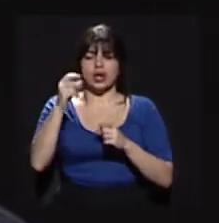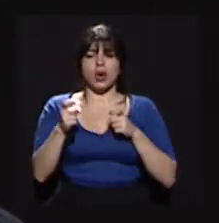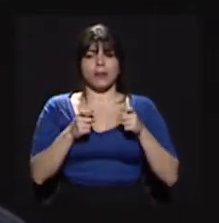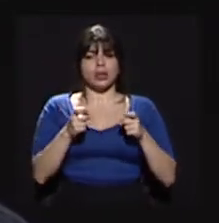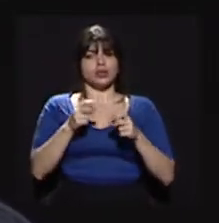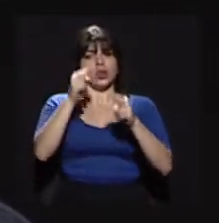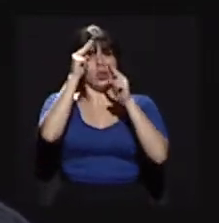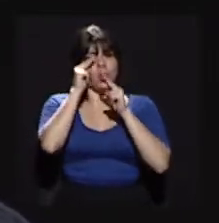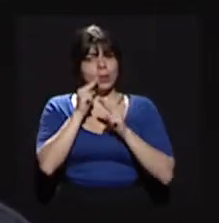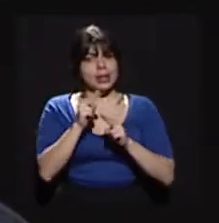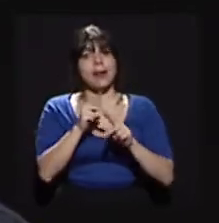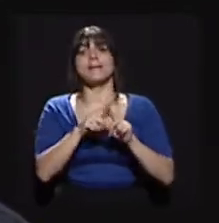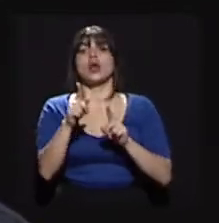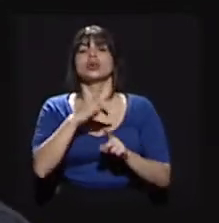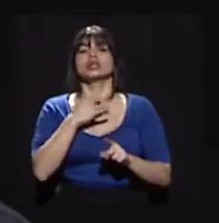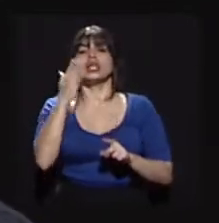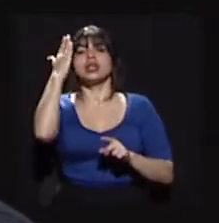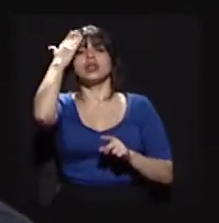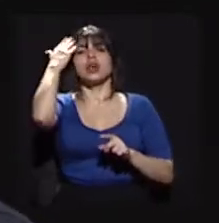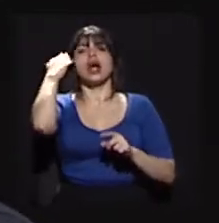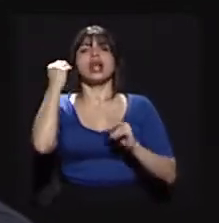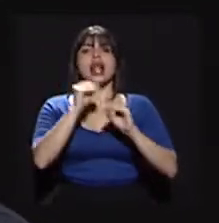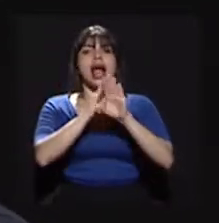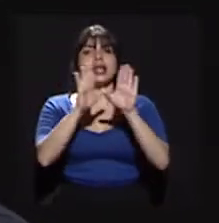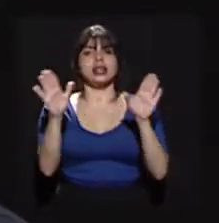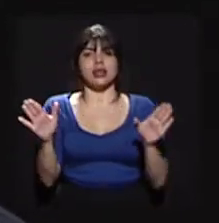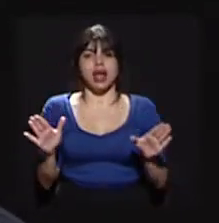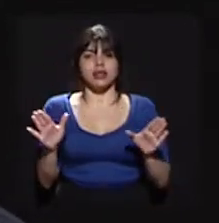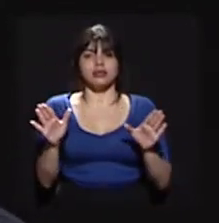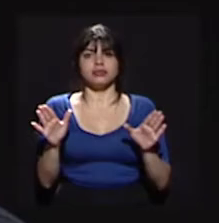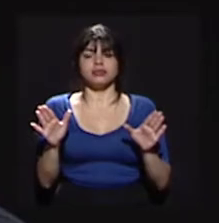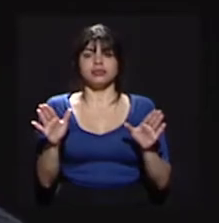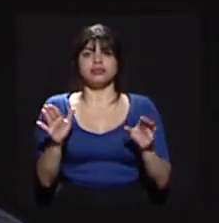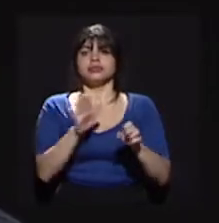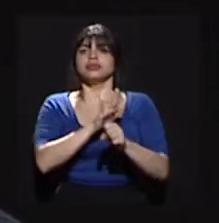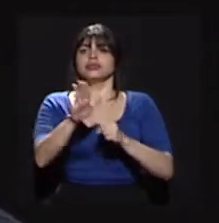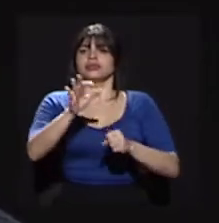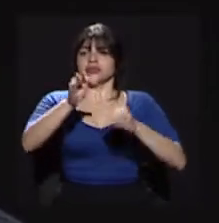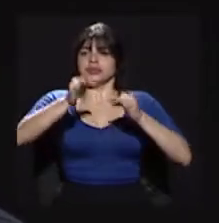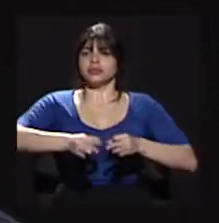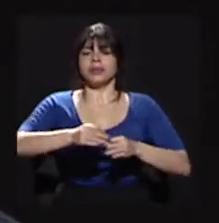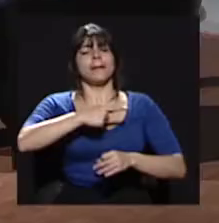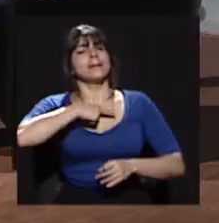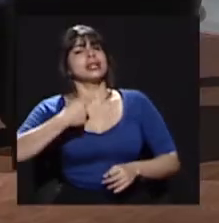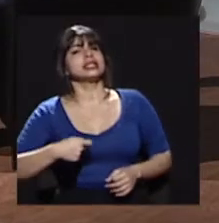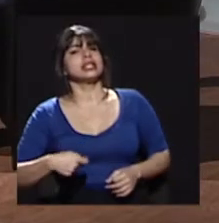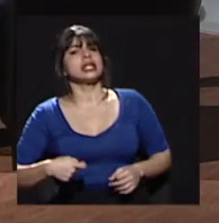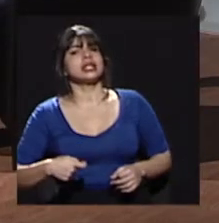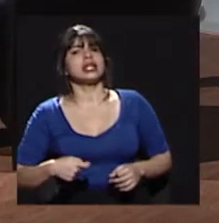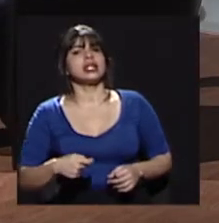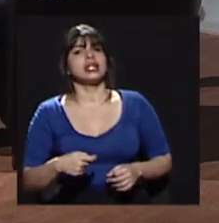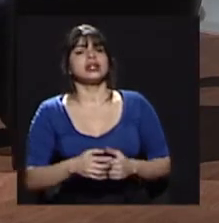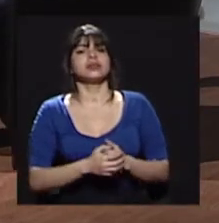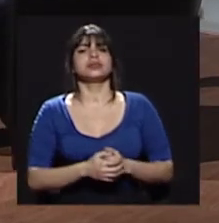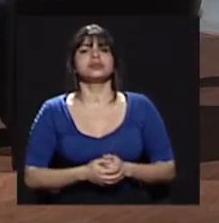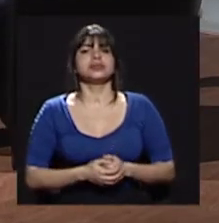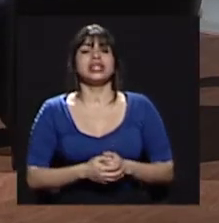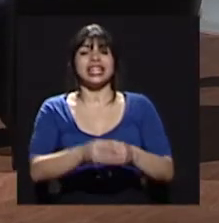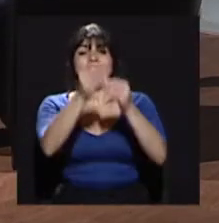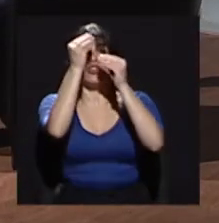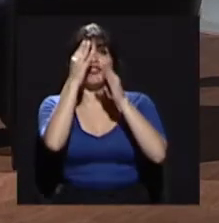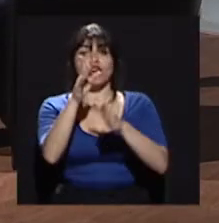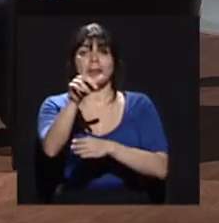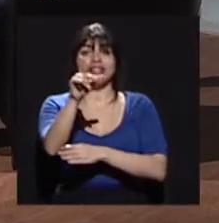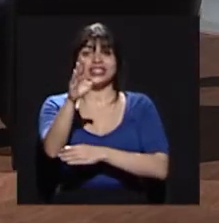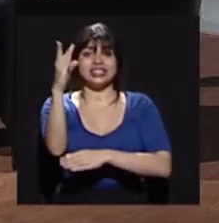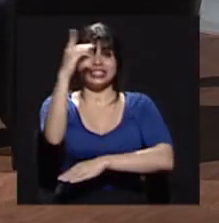y con humildad pero con un sentido claridad totalmente contundente presidente en el informe